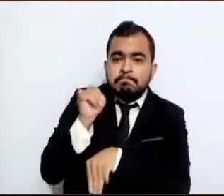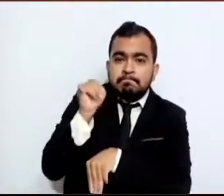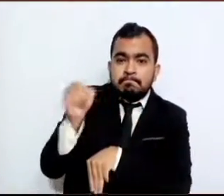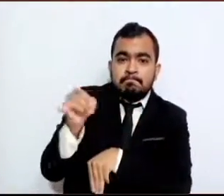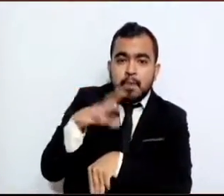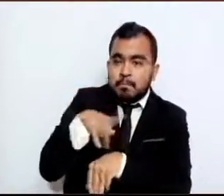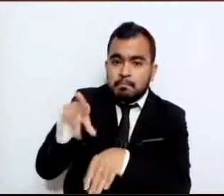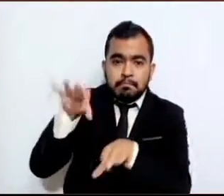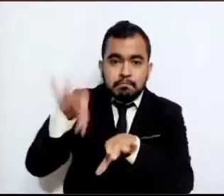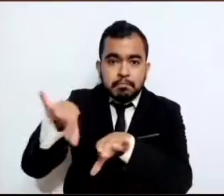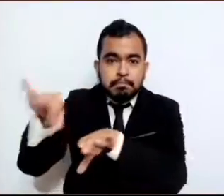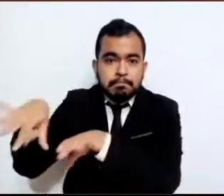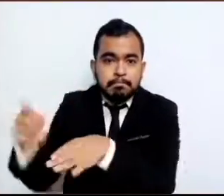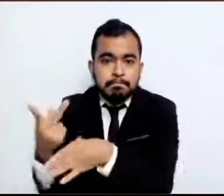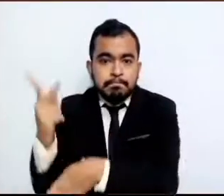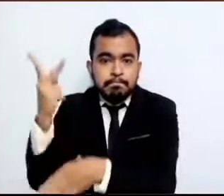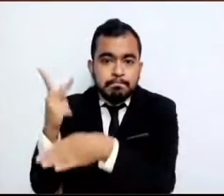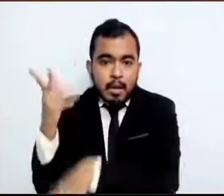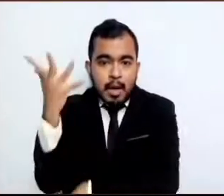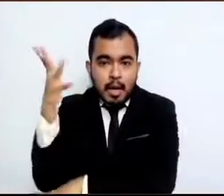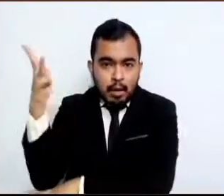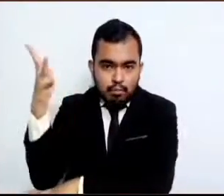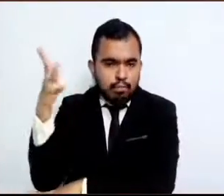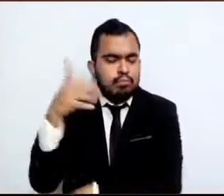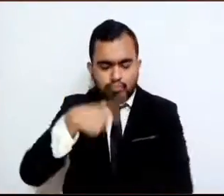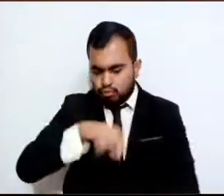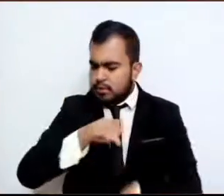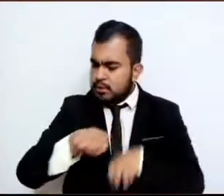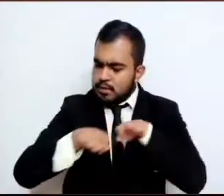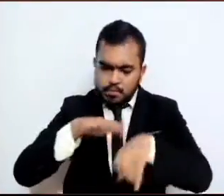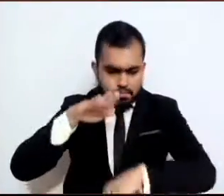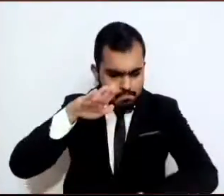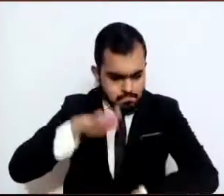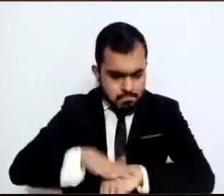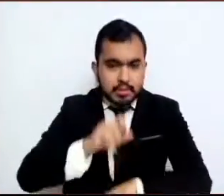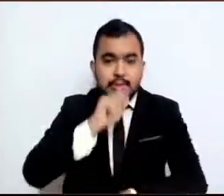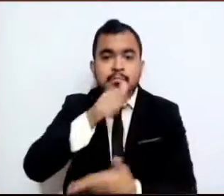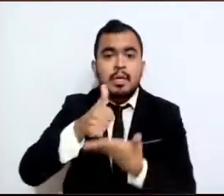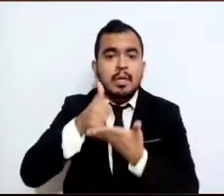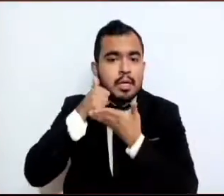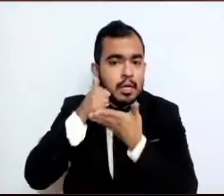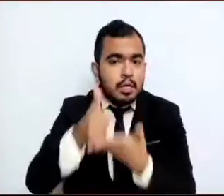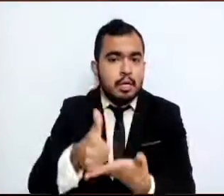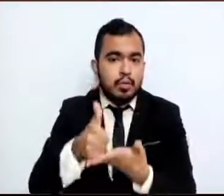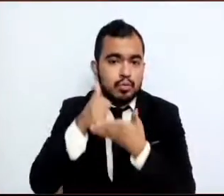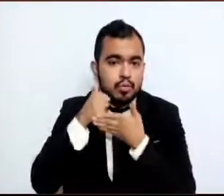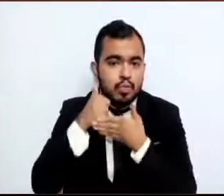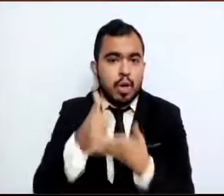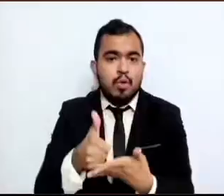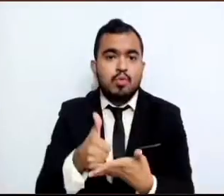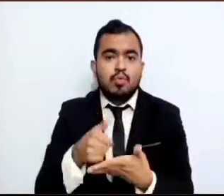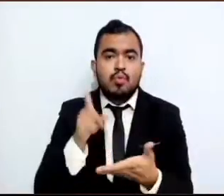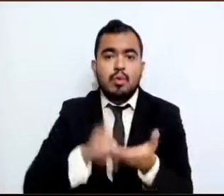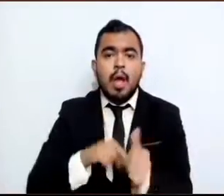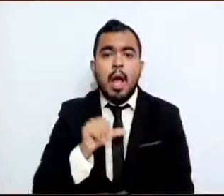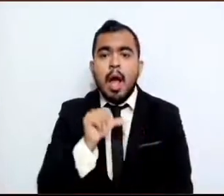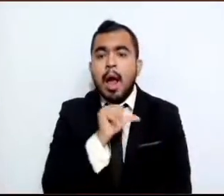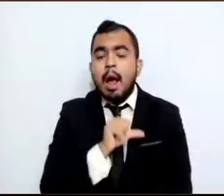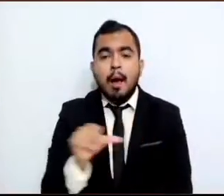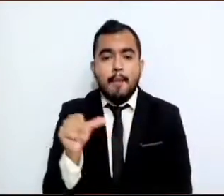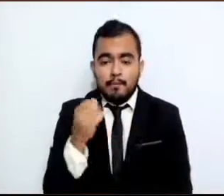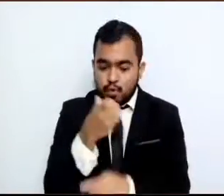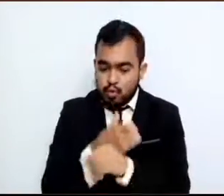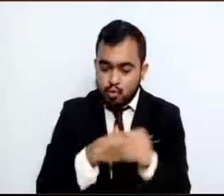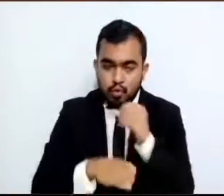Trabajaremos más y ayudaremos muy activamente a que estas cosas